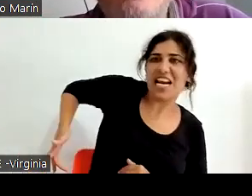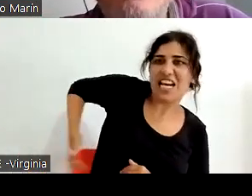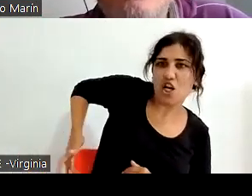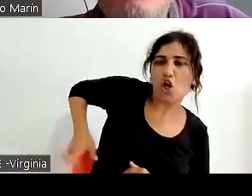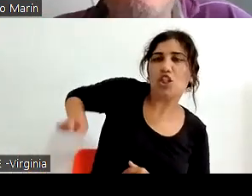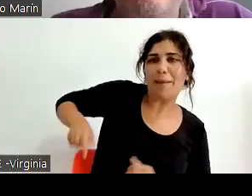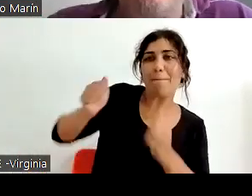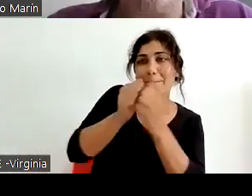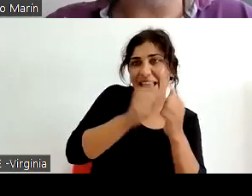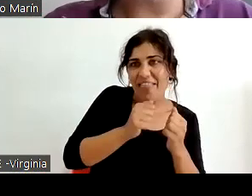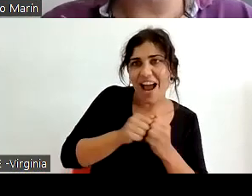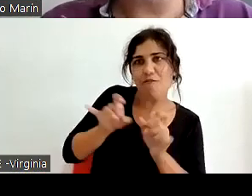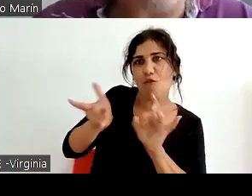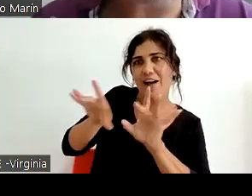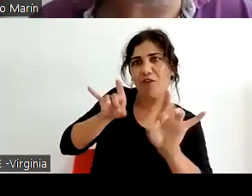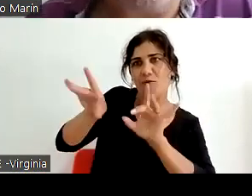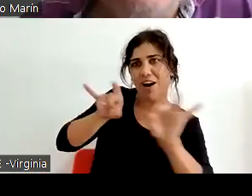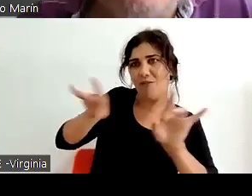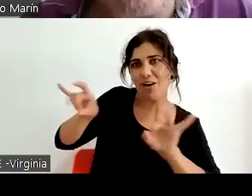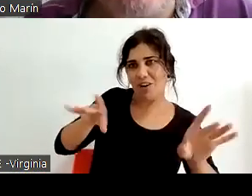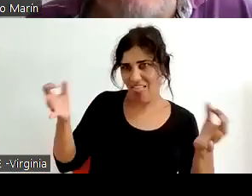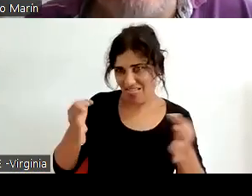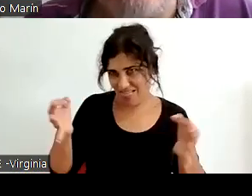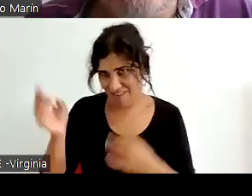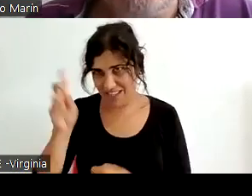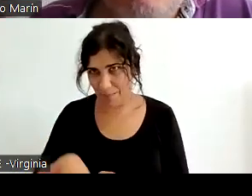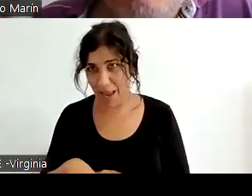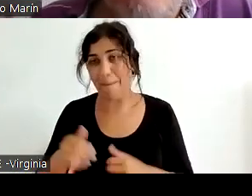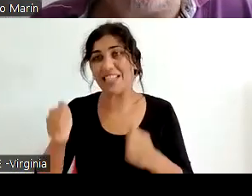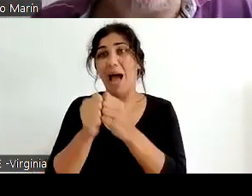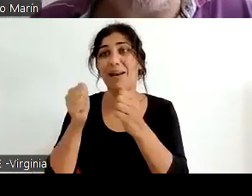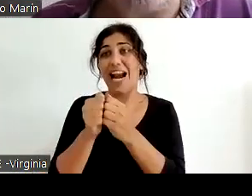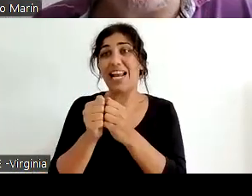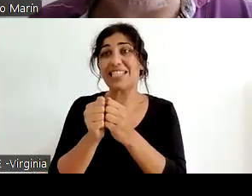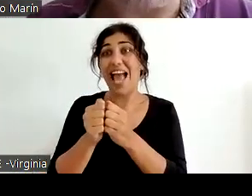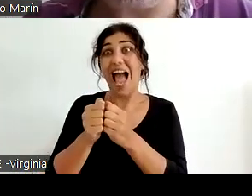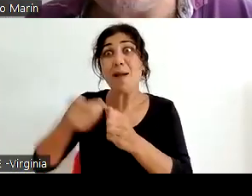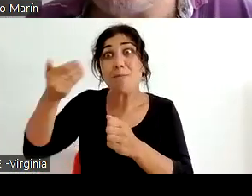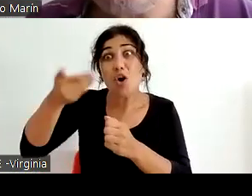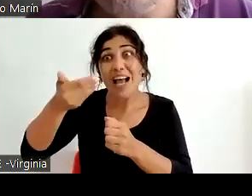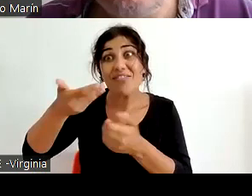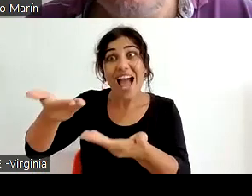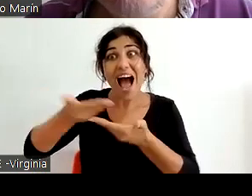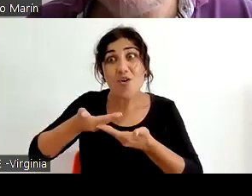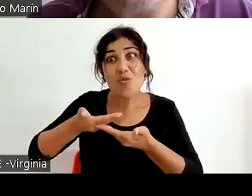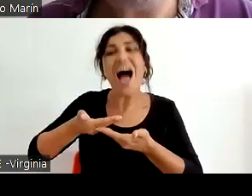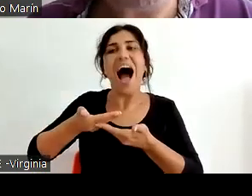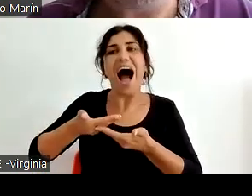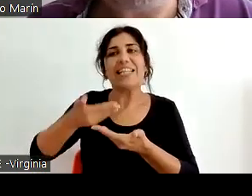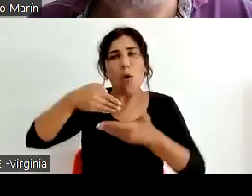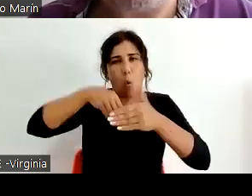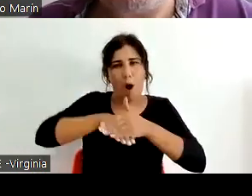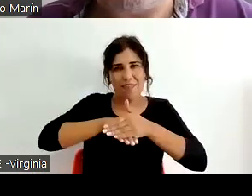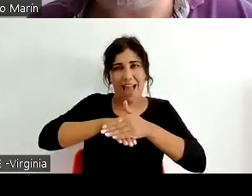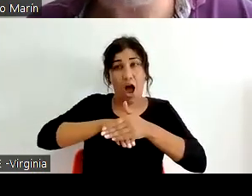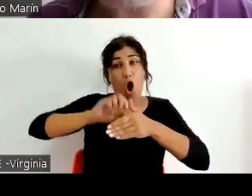minerales y quedarse con minerales adecuados, que ya nos interesan para